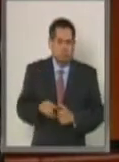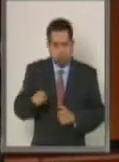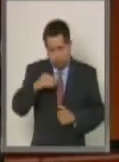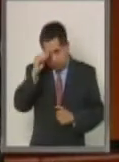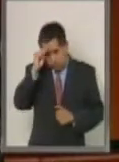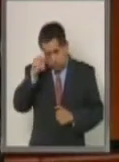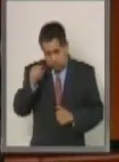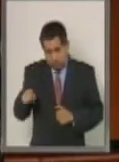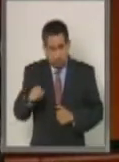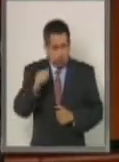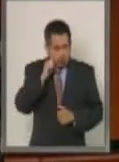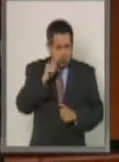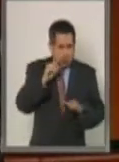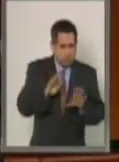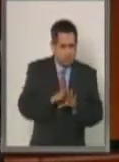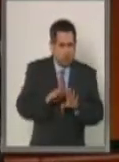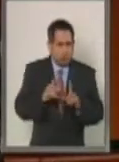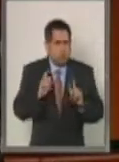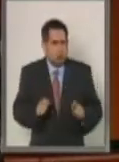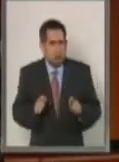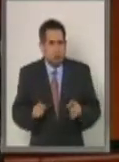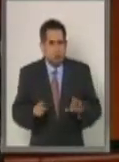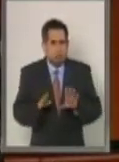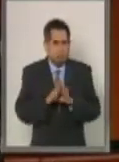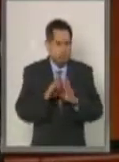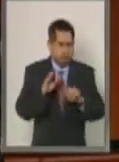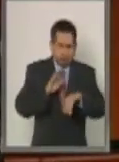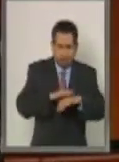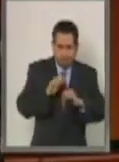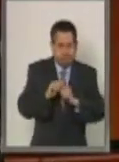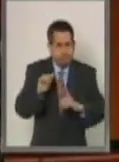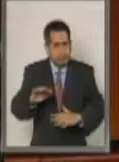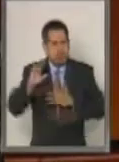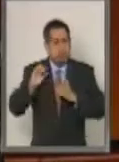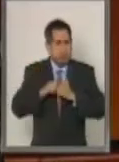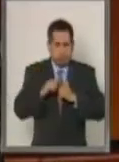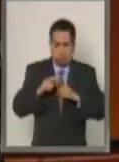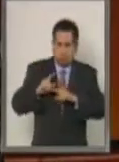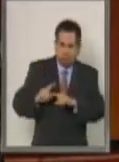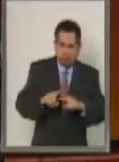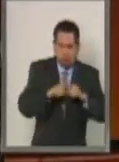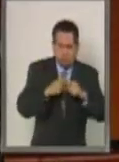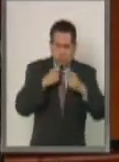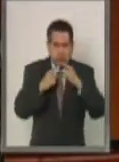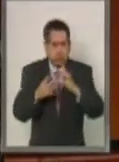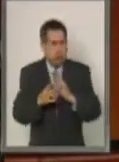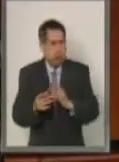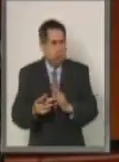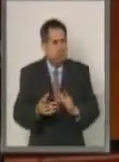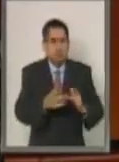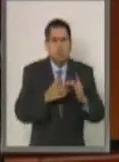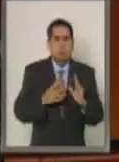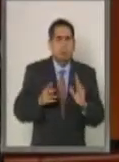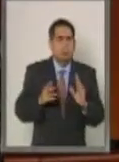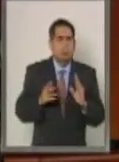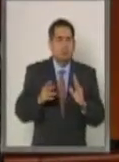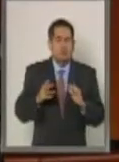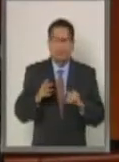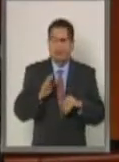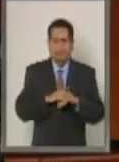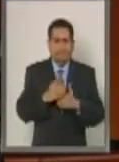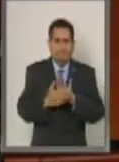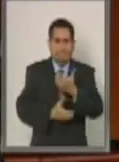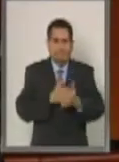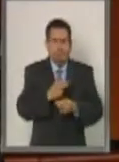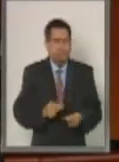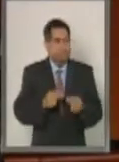buscado caracterizarse como un actor comprometido en la diversificación de los vínculos